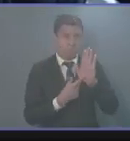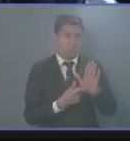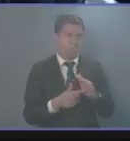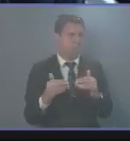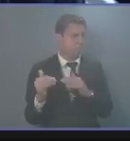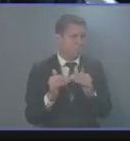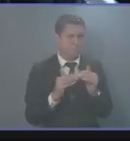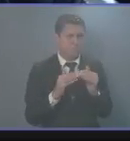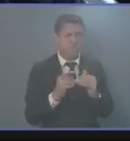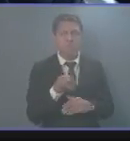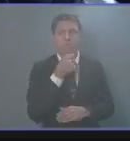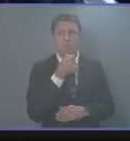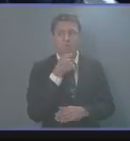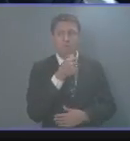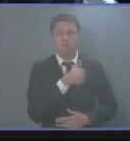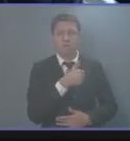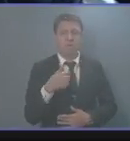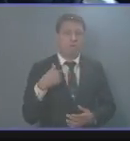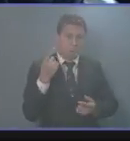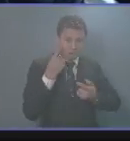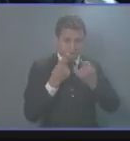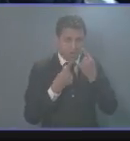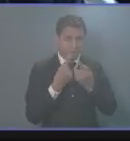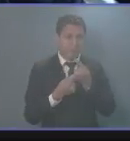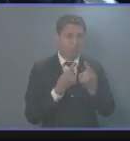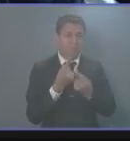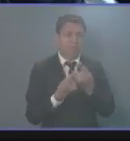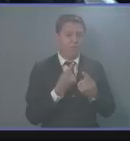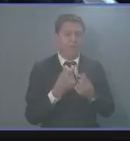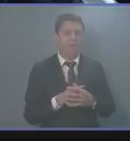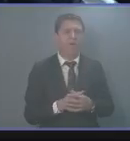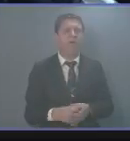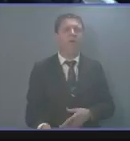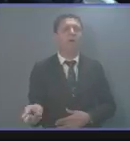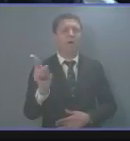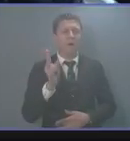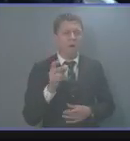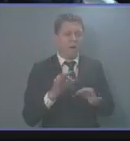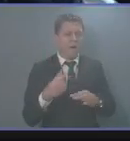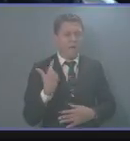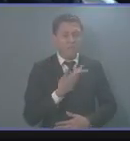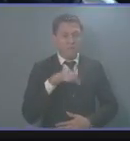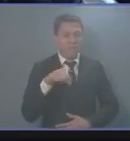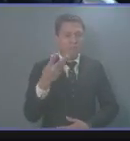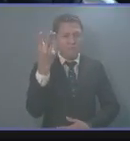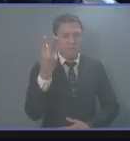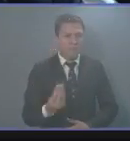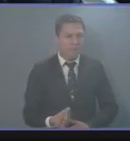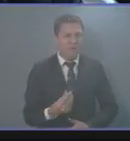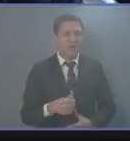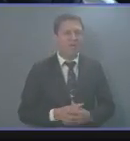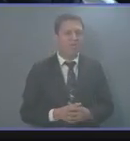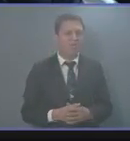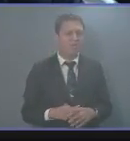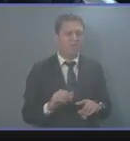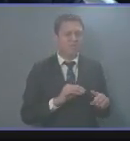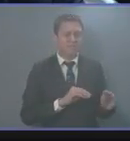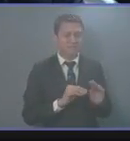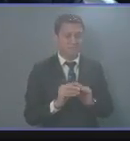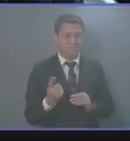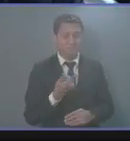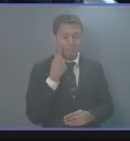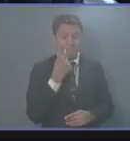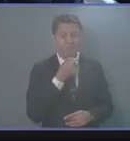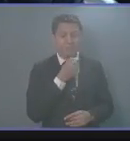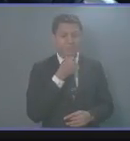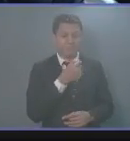informe del Ministerio de Turismo. De igual manera nos vemos este día con el informe del